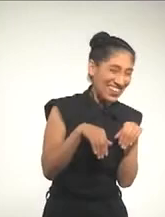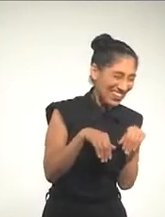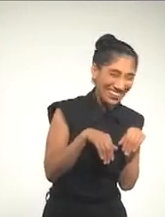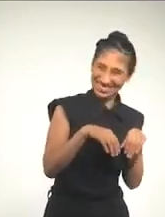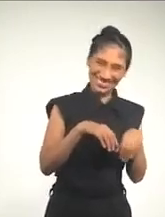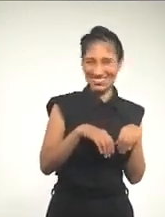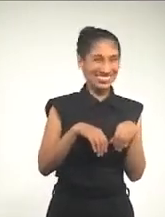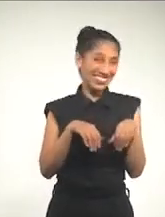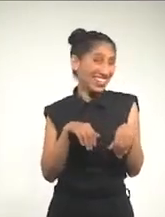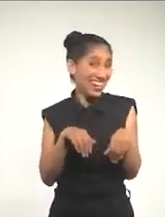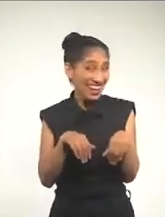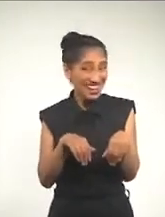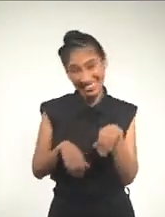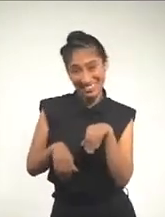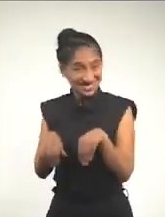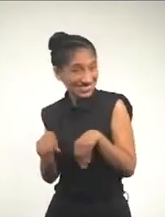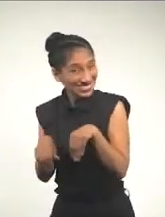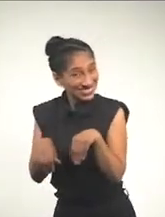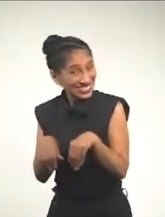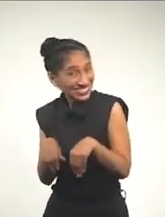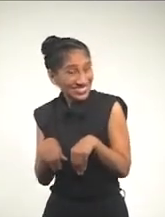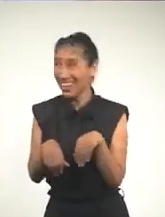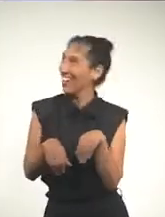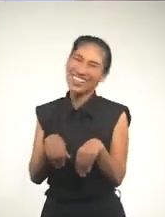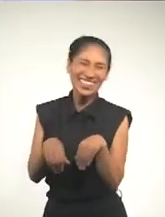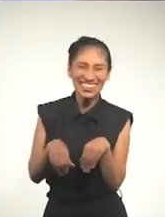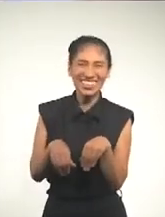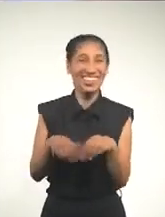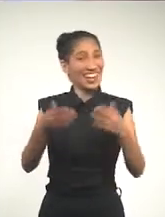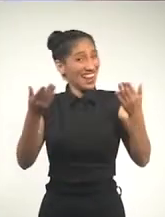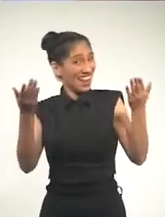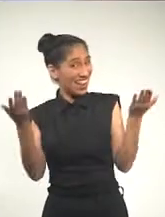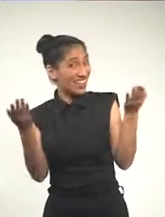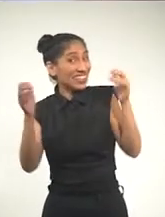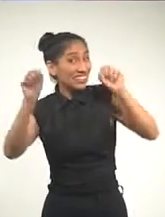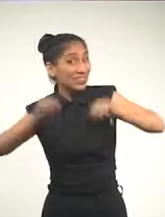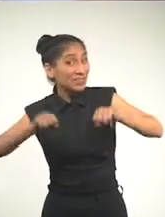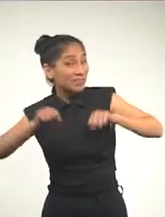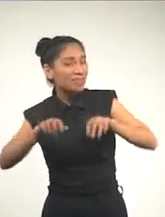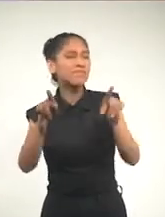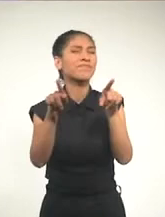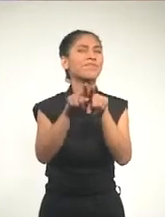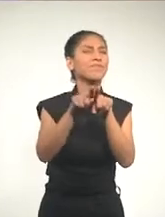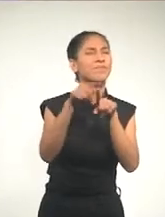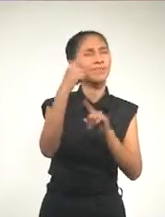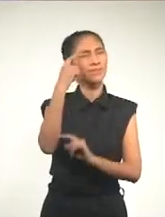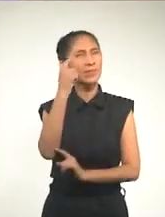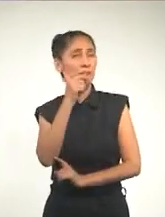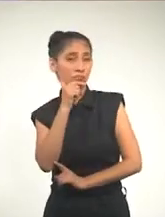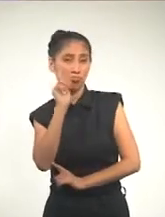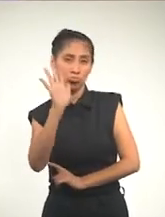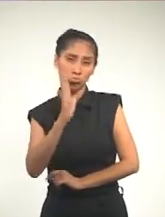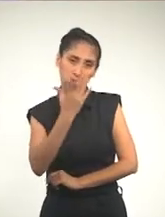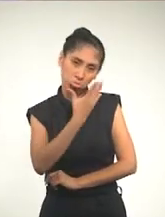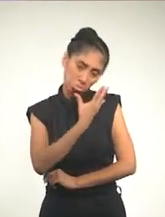muy feliz. Y me muevo mi colita con mucha alegría. Claro, también podemos sentirnos